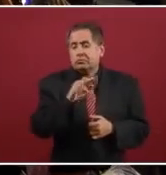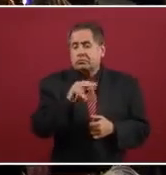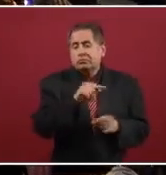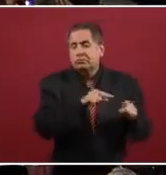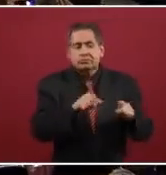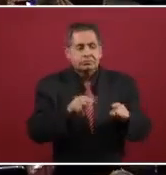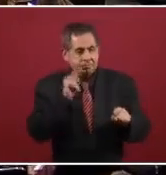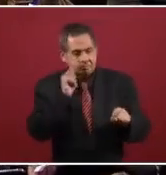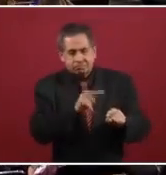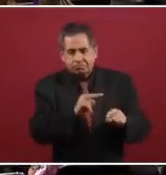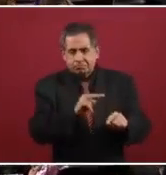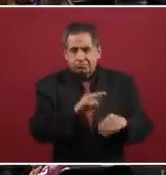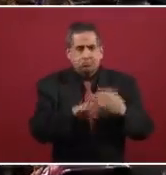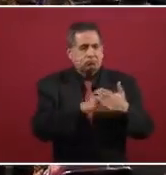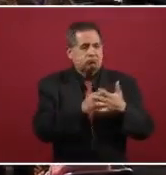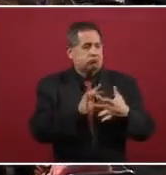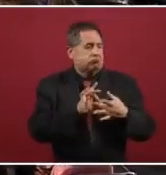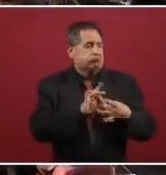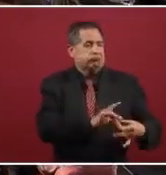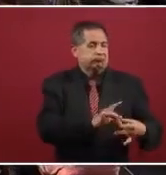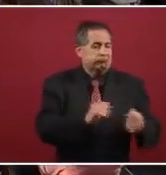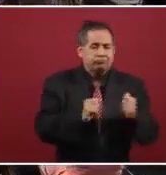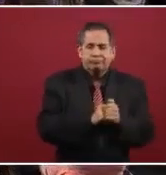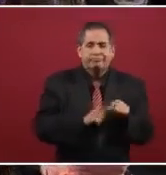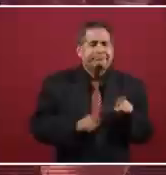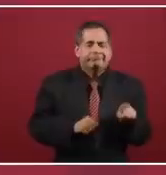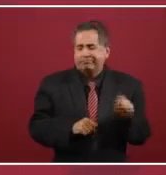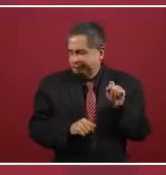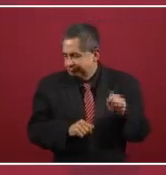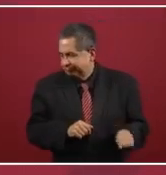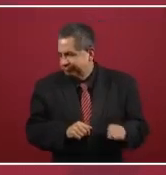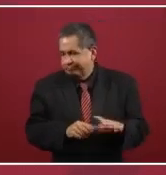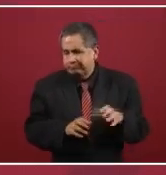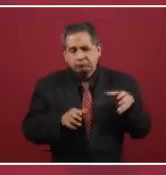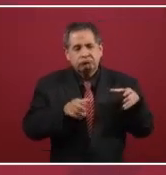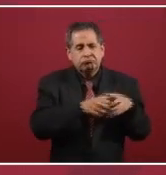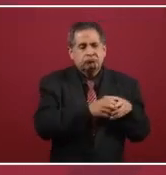y van a estar todas vinculadas a